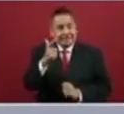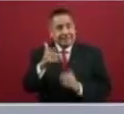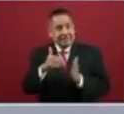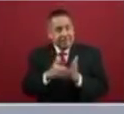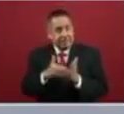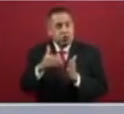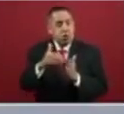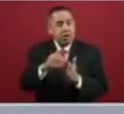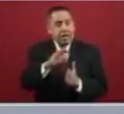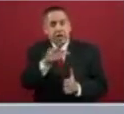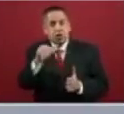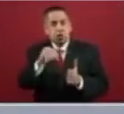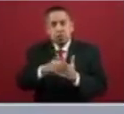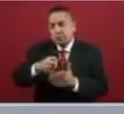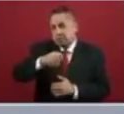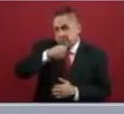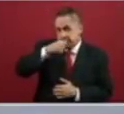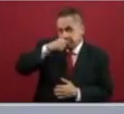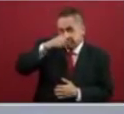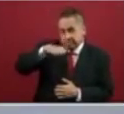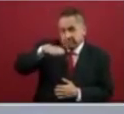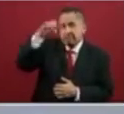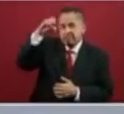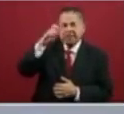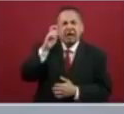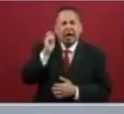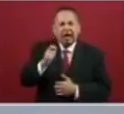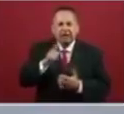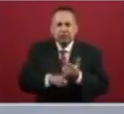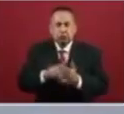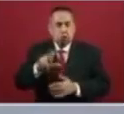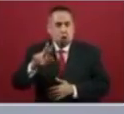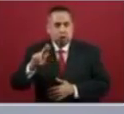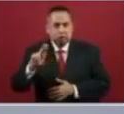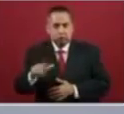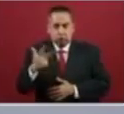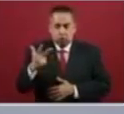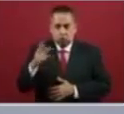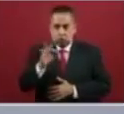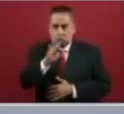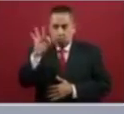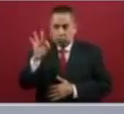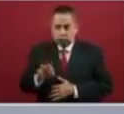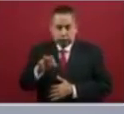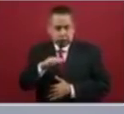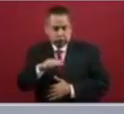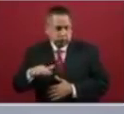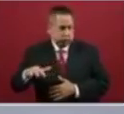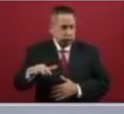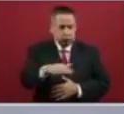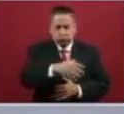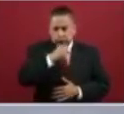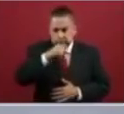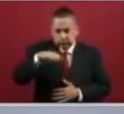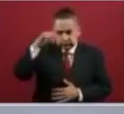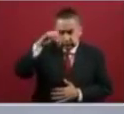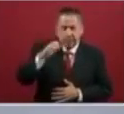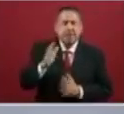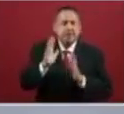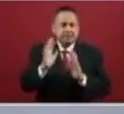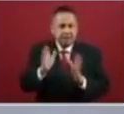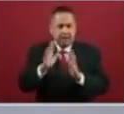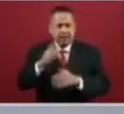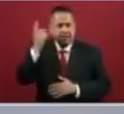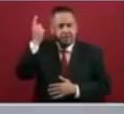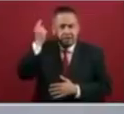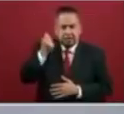7.500.000 adultos mayores, el 88% del total, han recibido sus